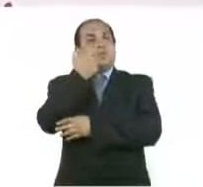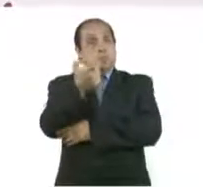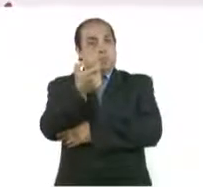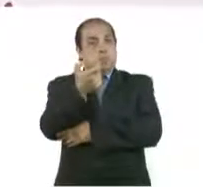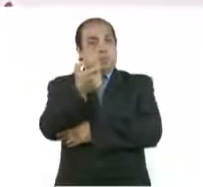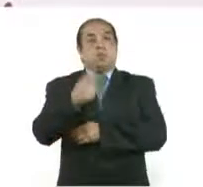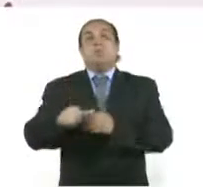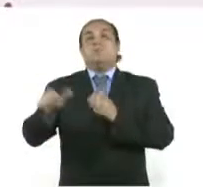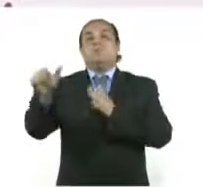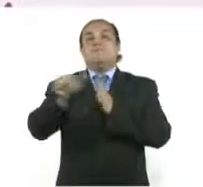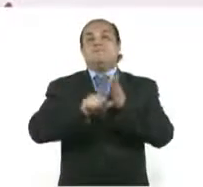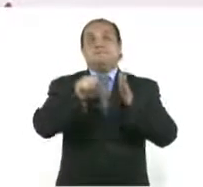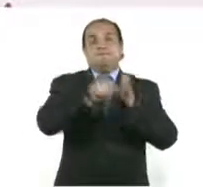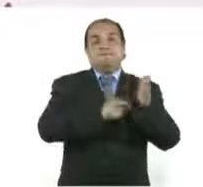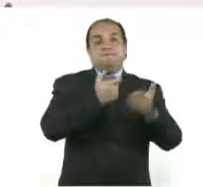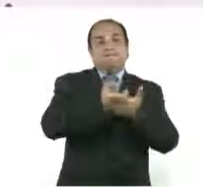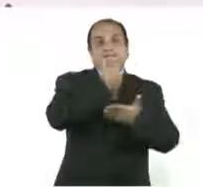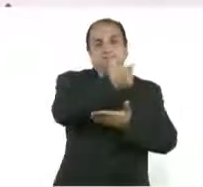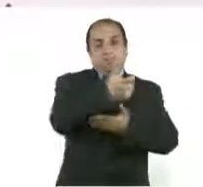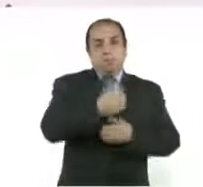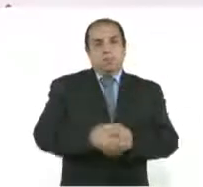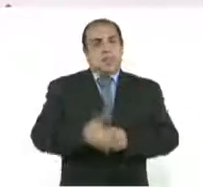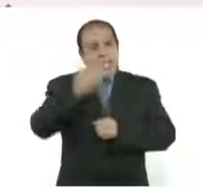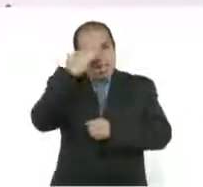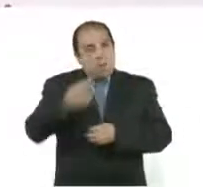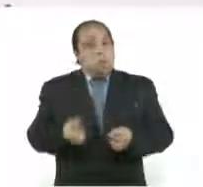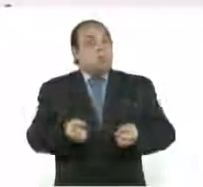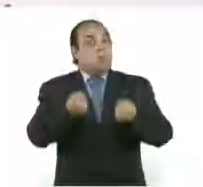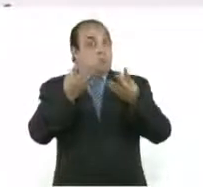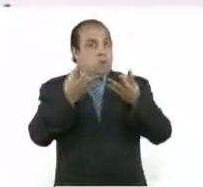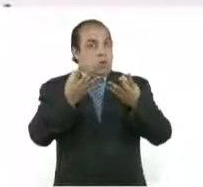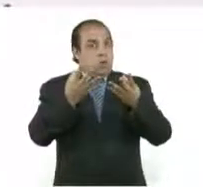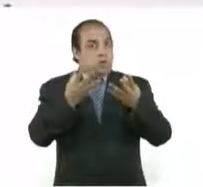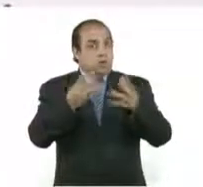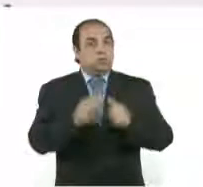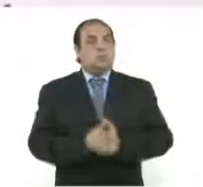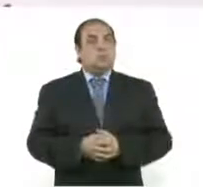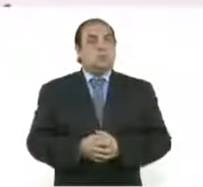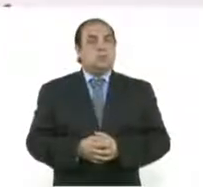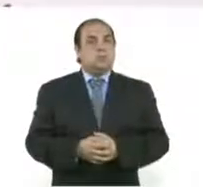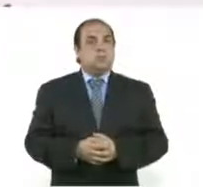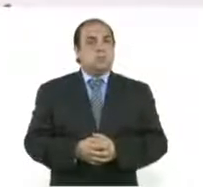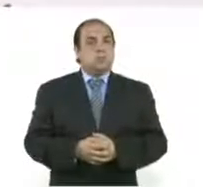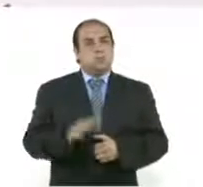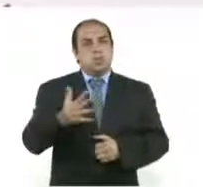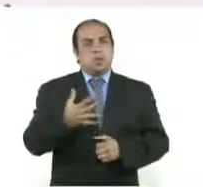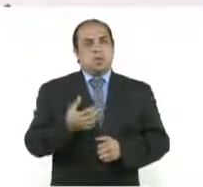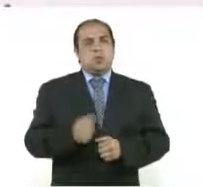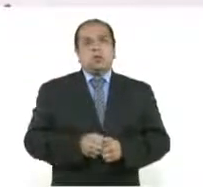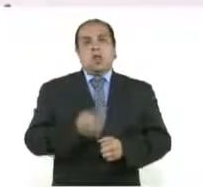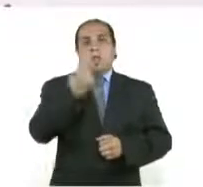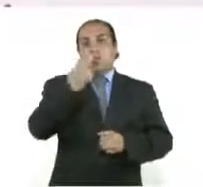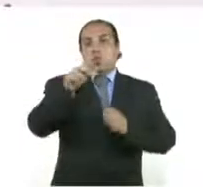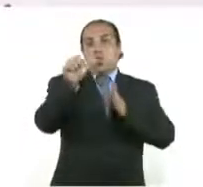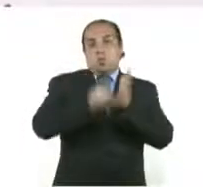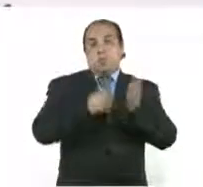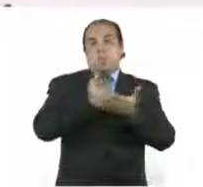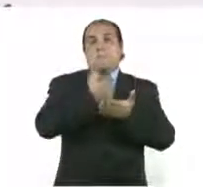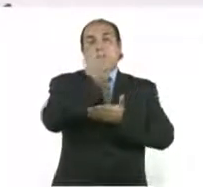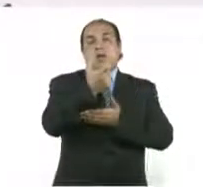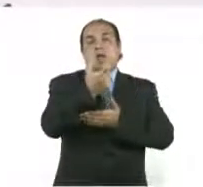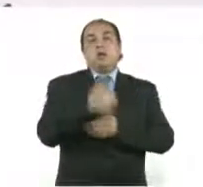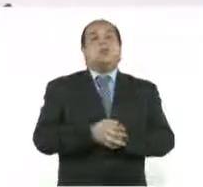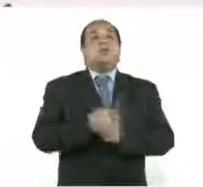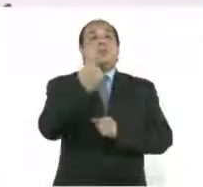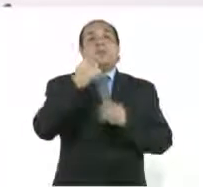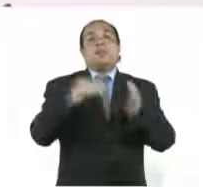mensuales. ¿Saben de cuánto? Eso quiere decir de 1,600 bimestrales. ¿Saben